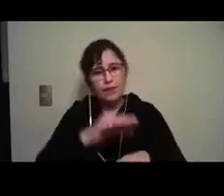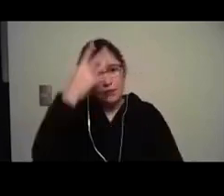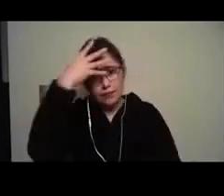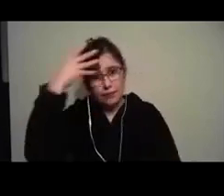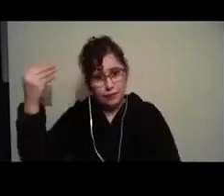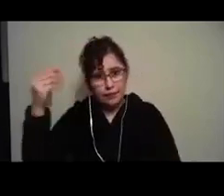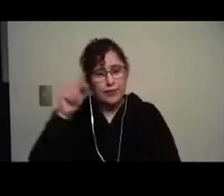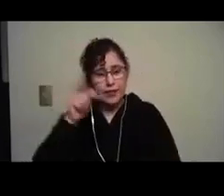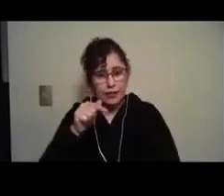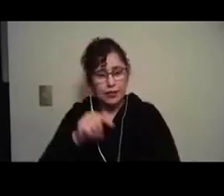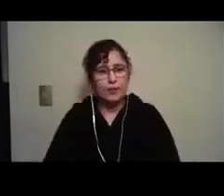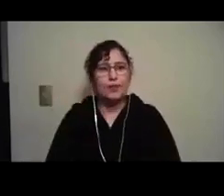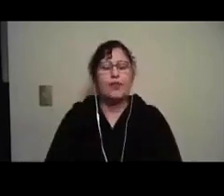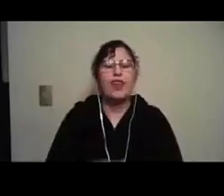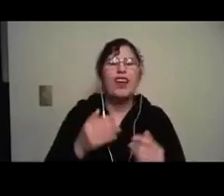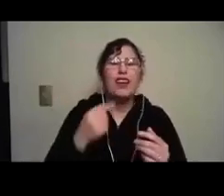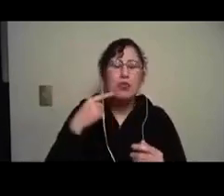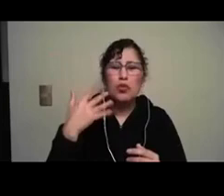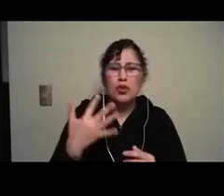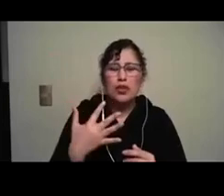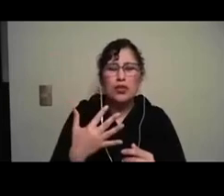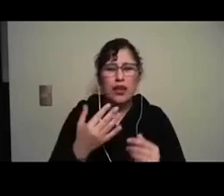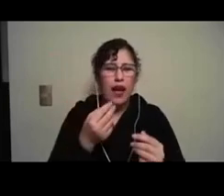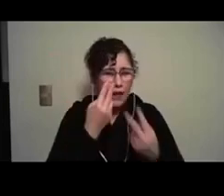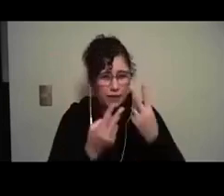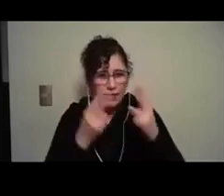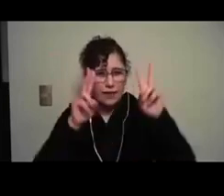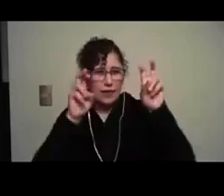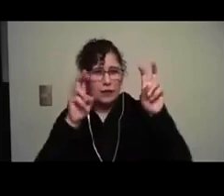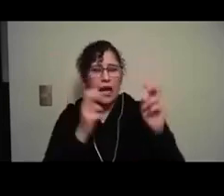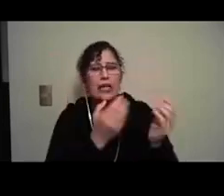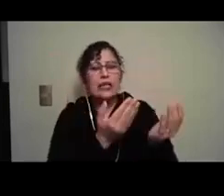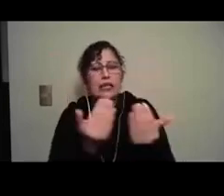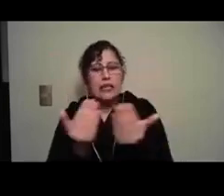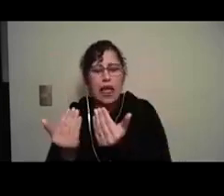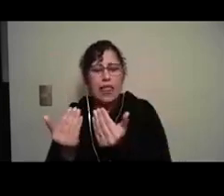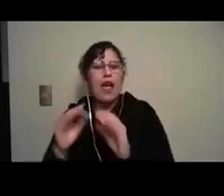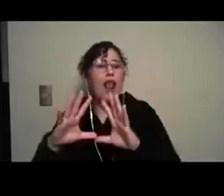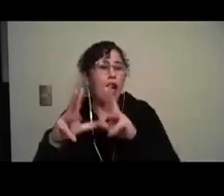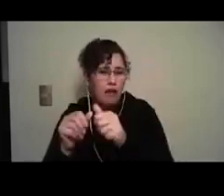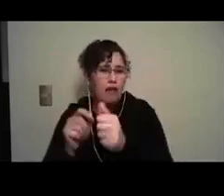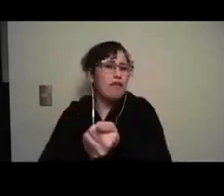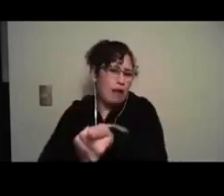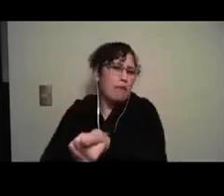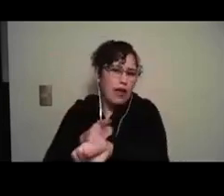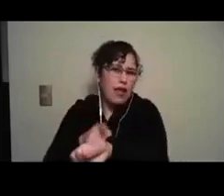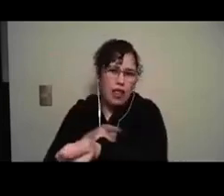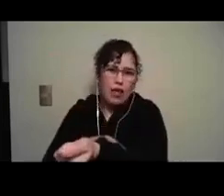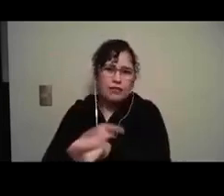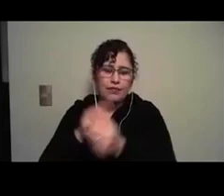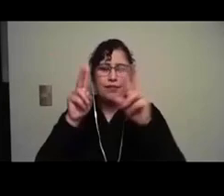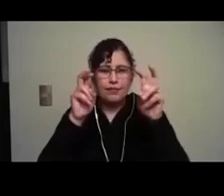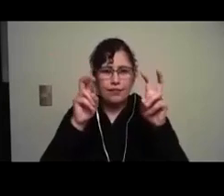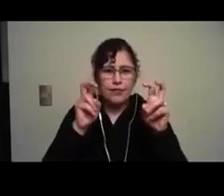considerar las necesidades de la familia en torno ¿no? A esta nueva dinámica, a estos